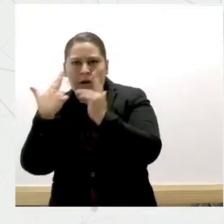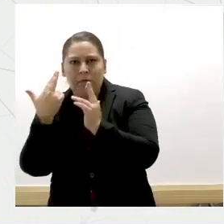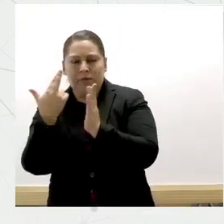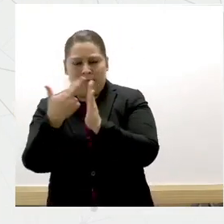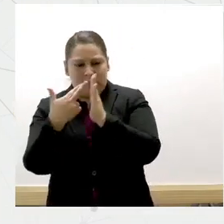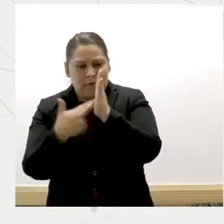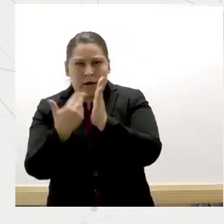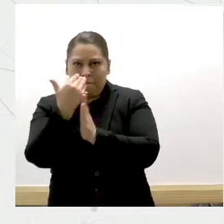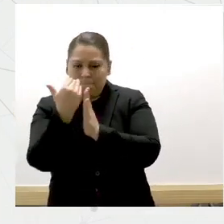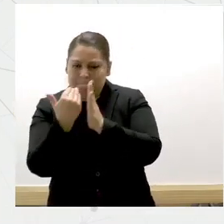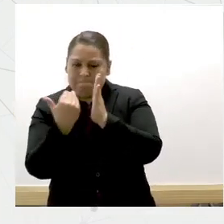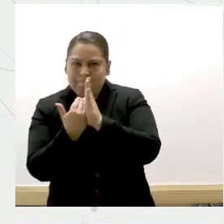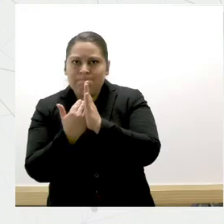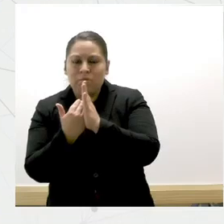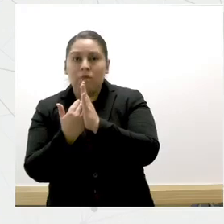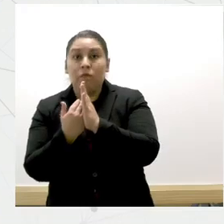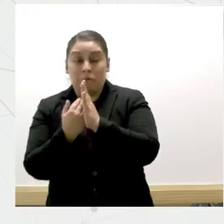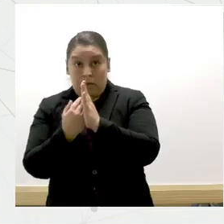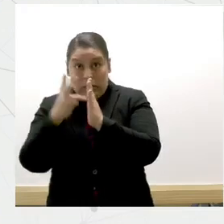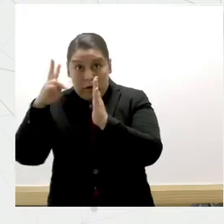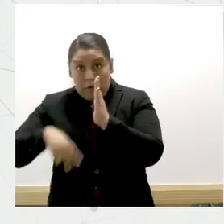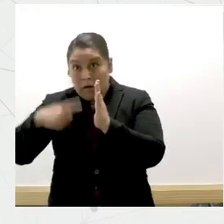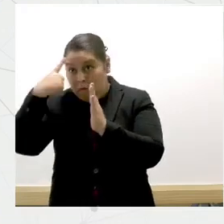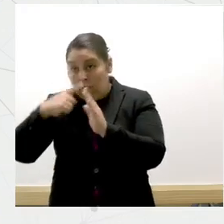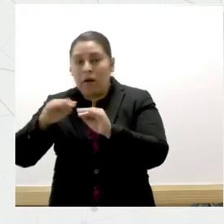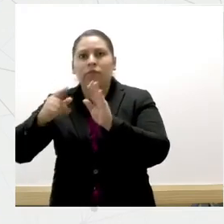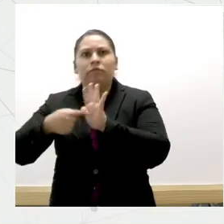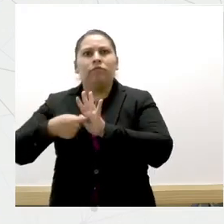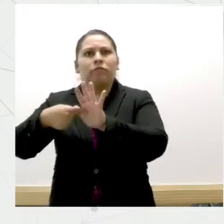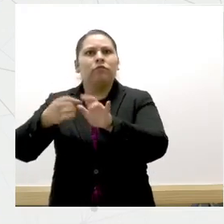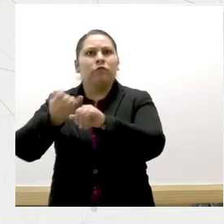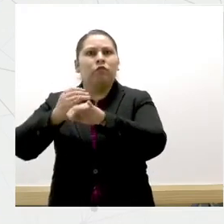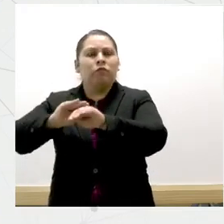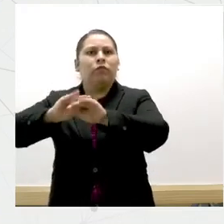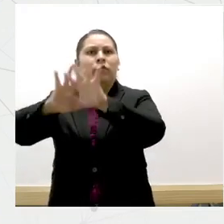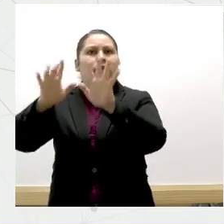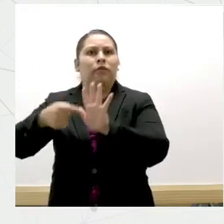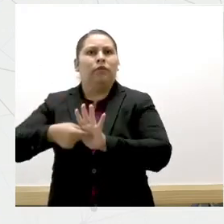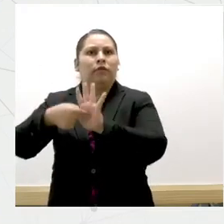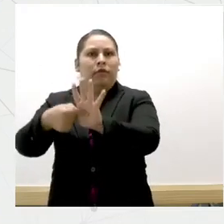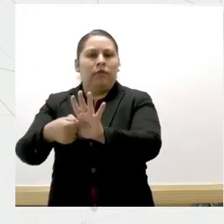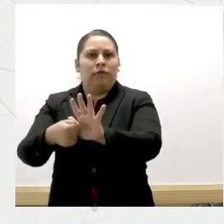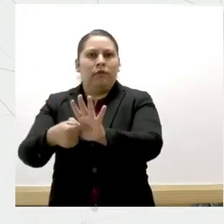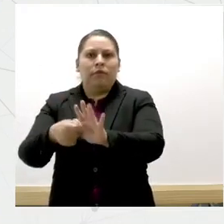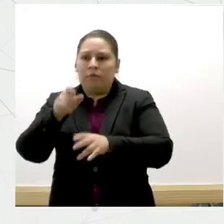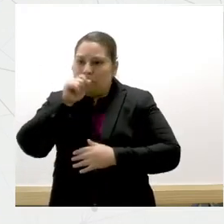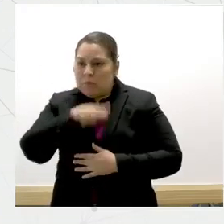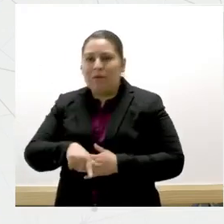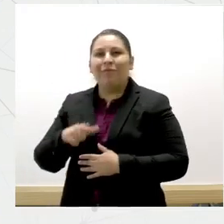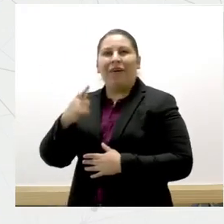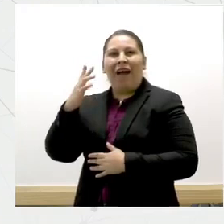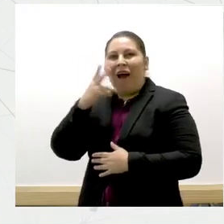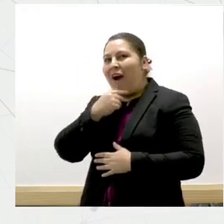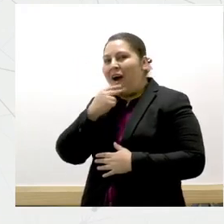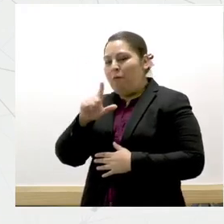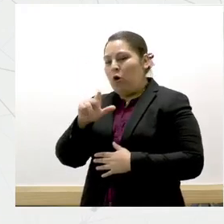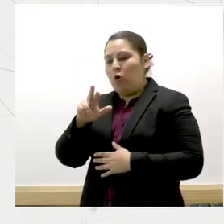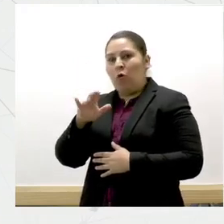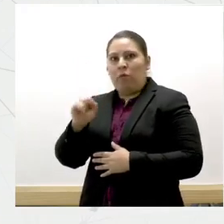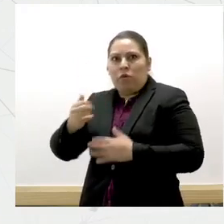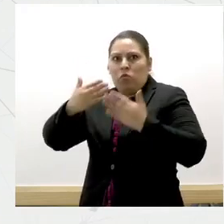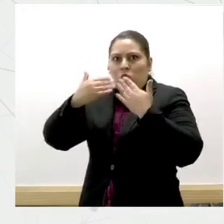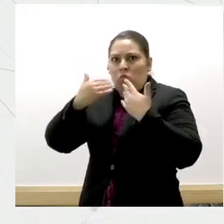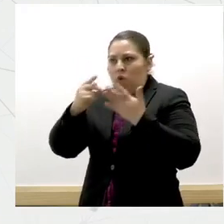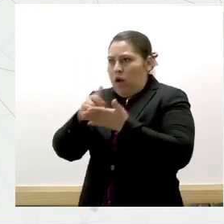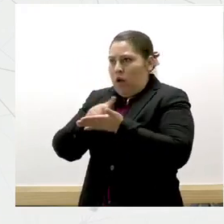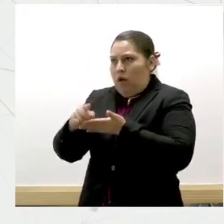asegurar también esa transparencia algorítmica, es decir, esa transparencia a la que no tuvo derecho el señor Loomis. Hay algunas entidades, el Ayuntamiento